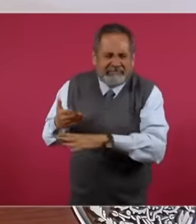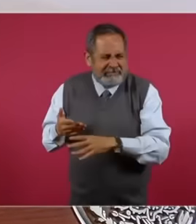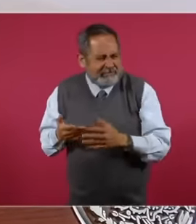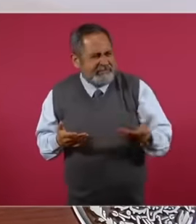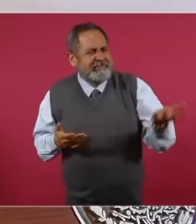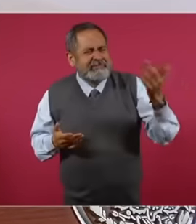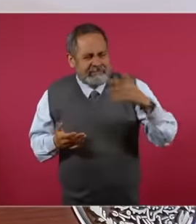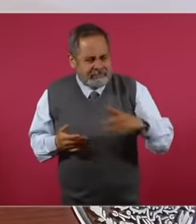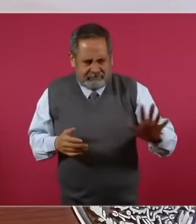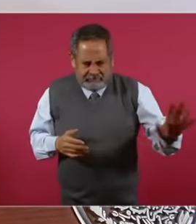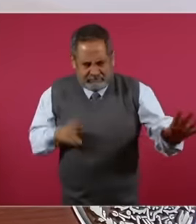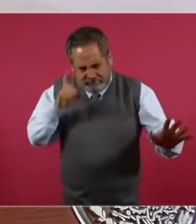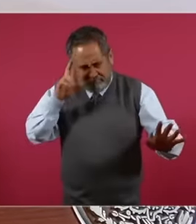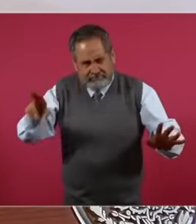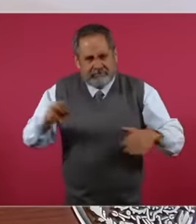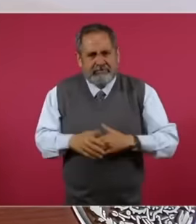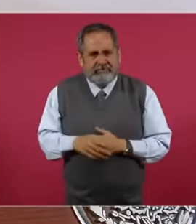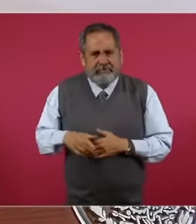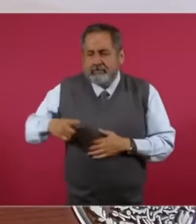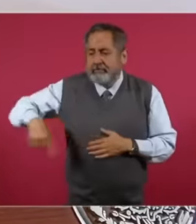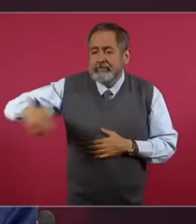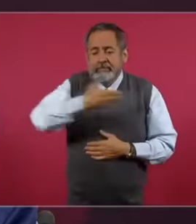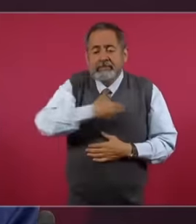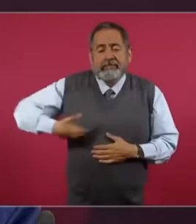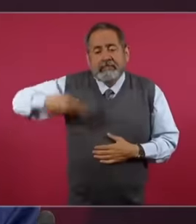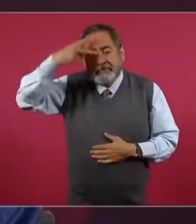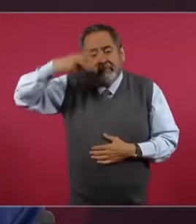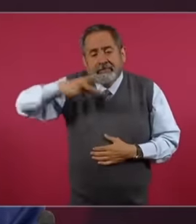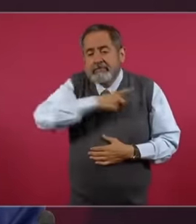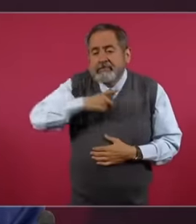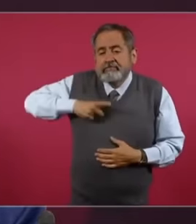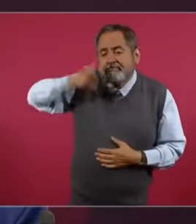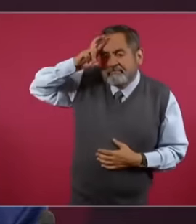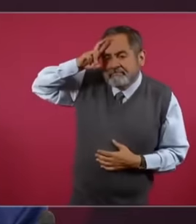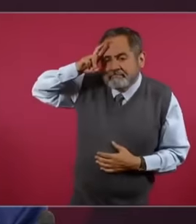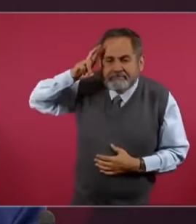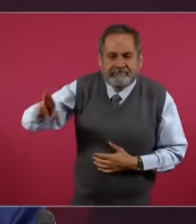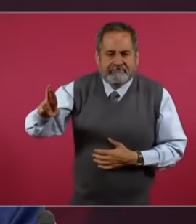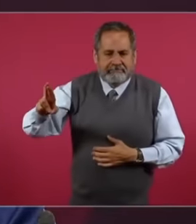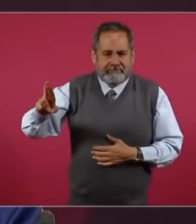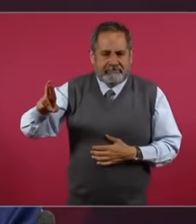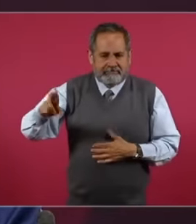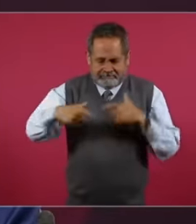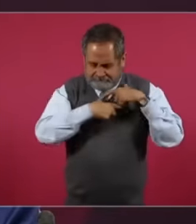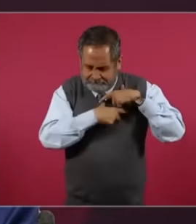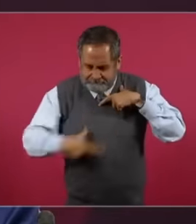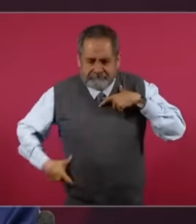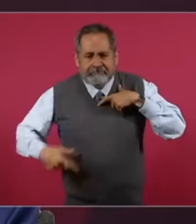presidencial. Y al presidente de México se le debe de respetar.